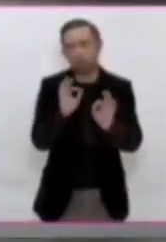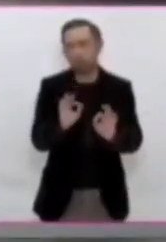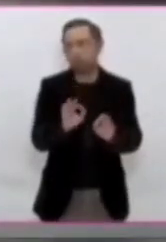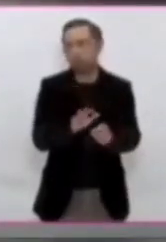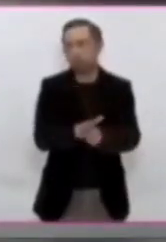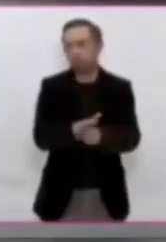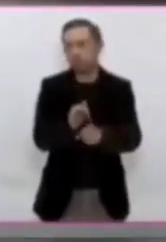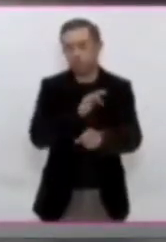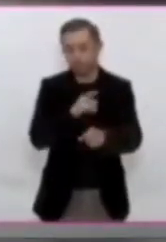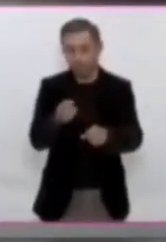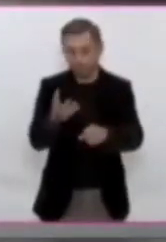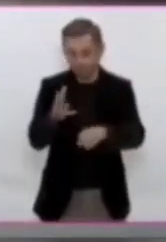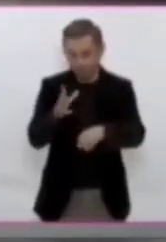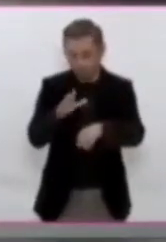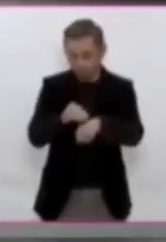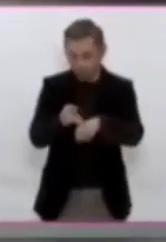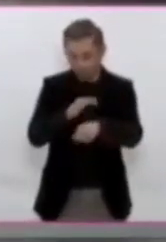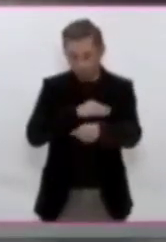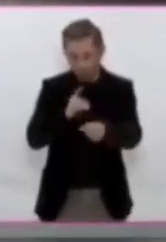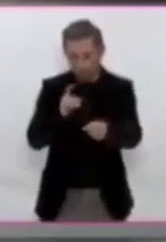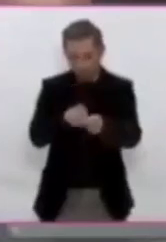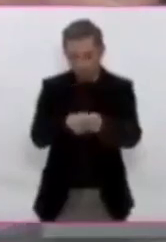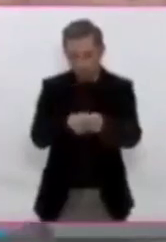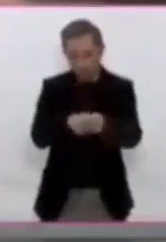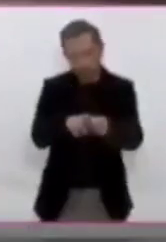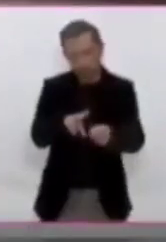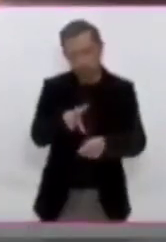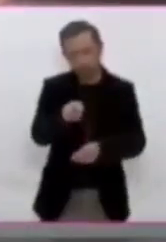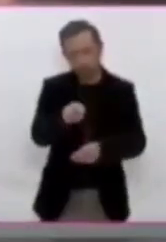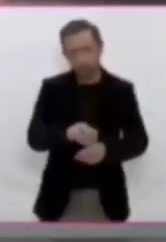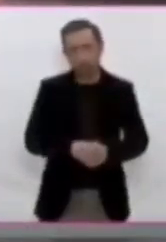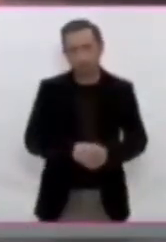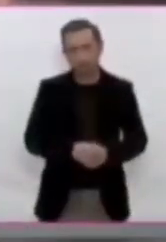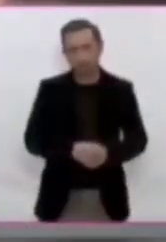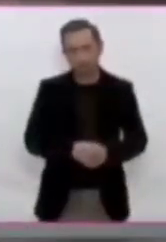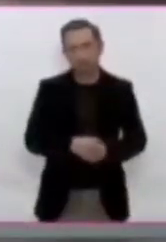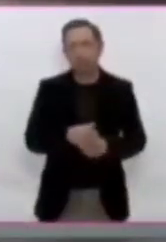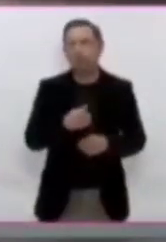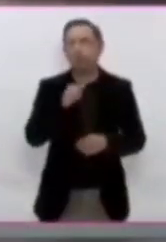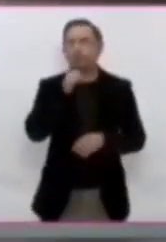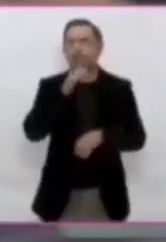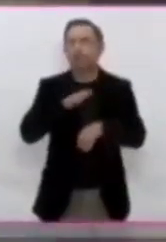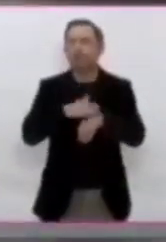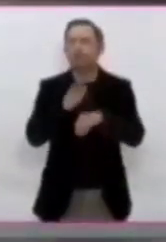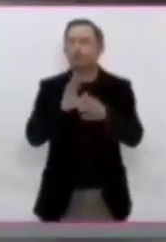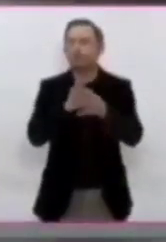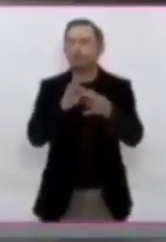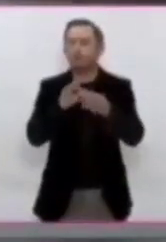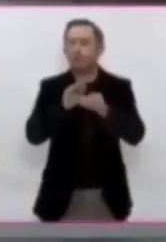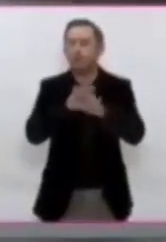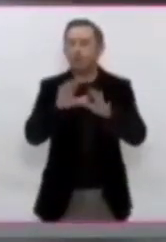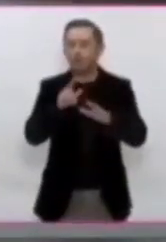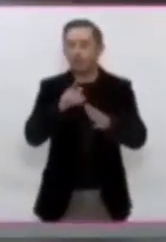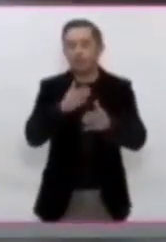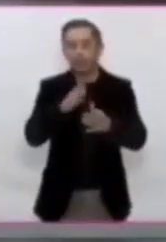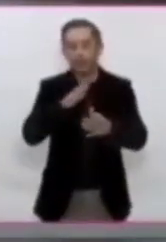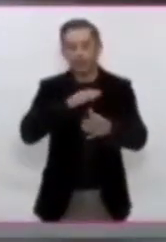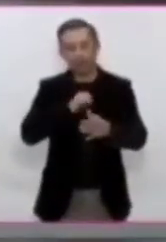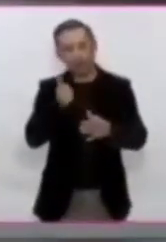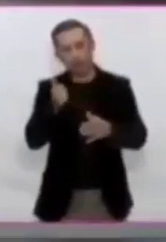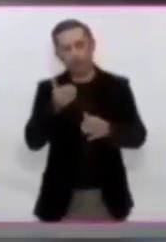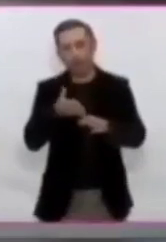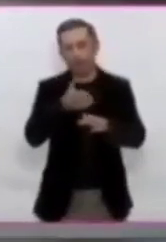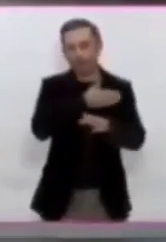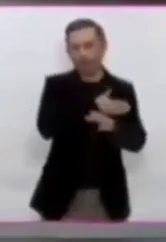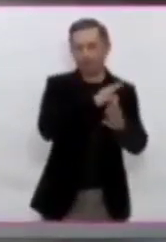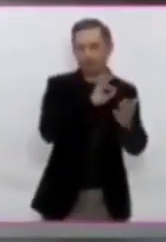negar ese registro. Y nada más también aclarando que en relación con la alternativa, que era el asunto